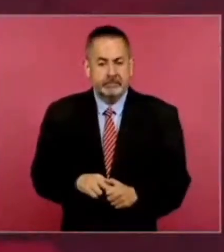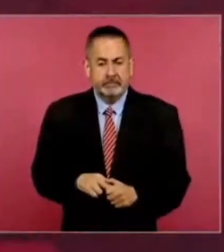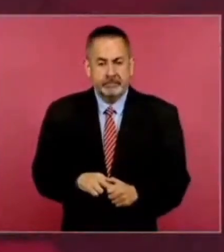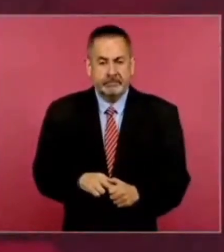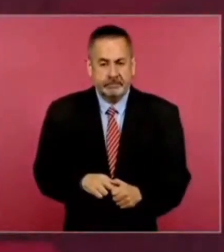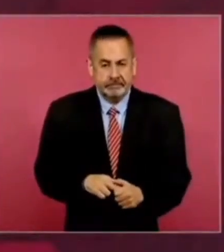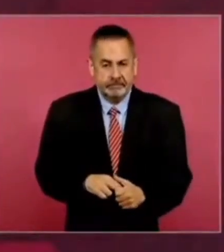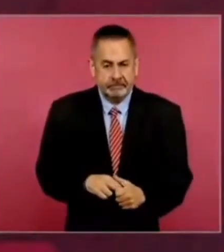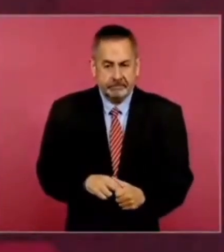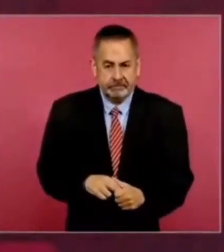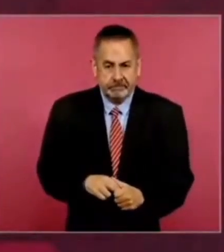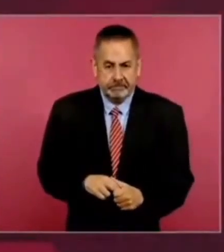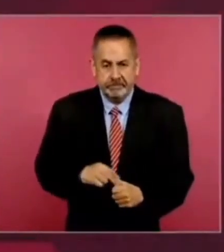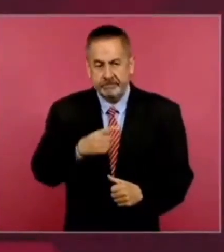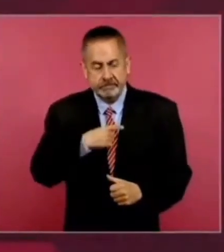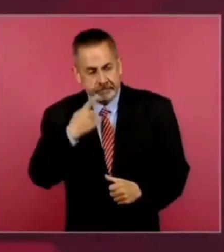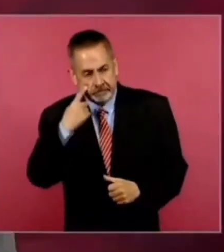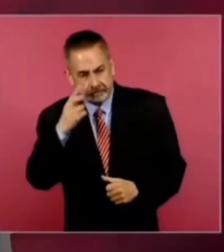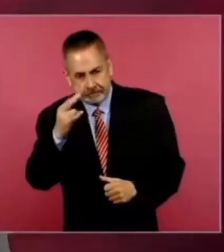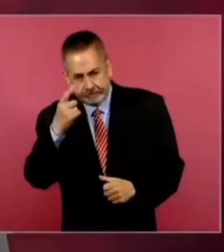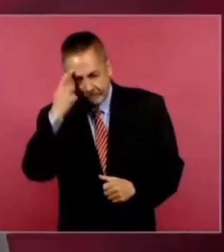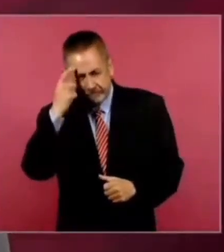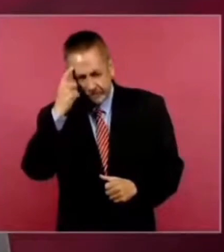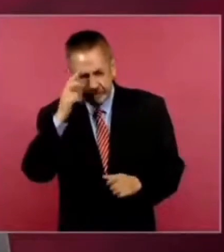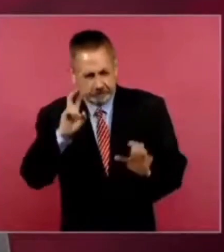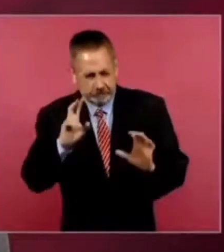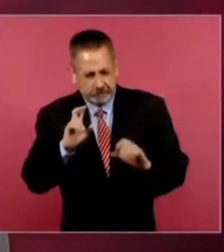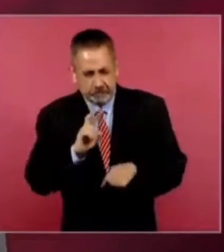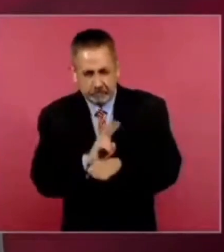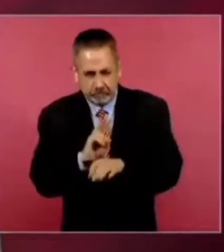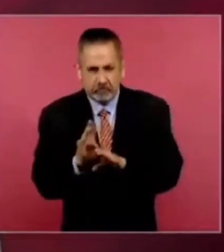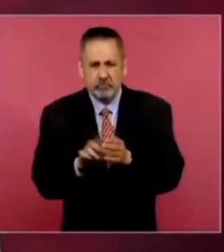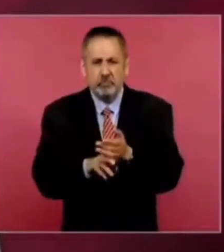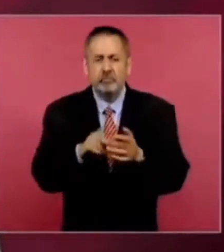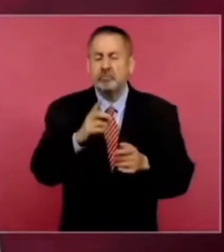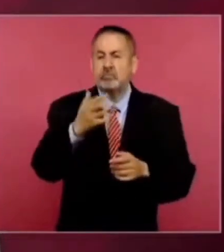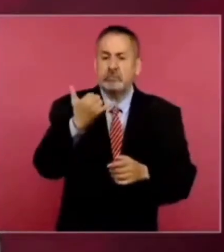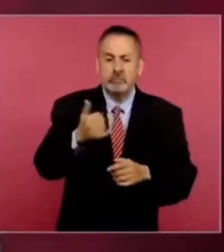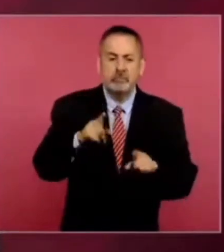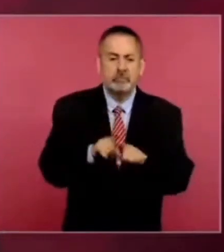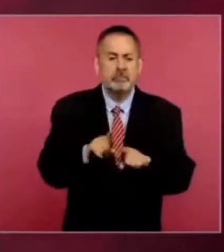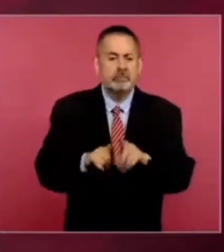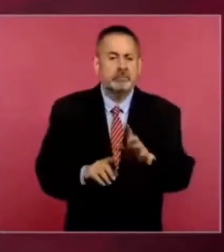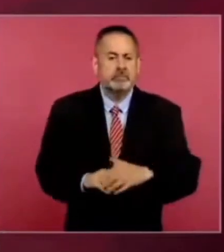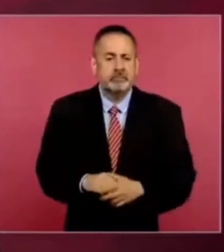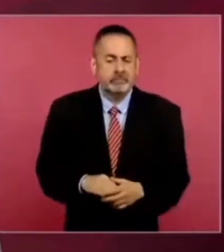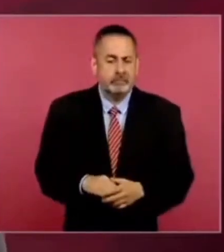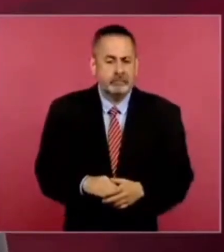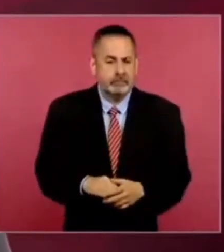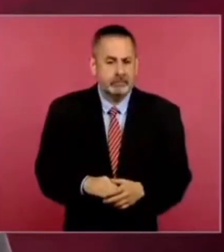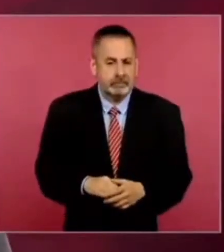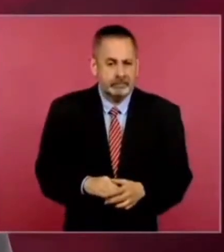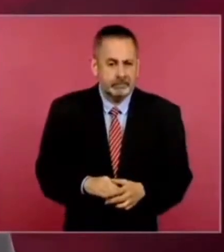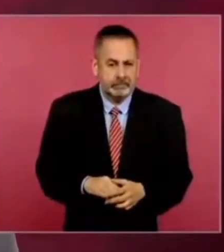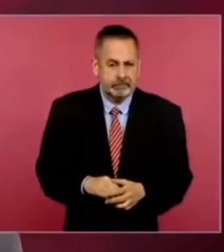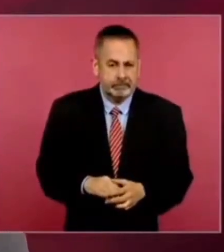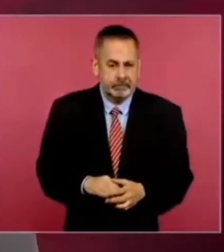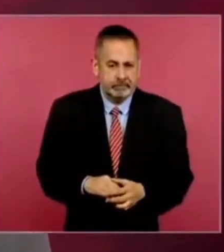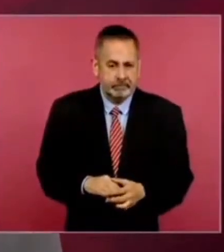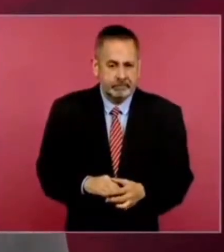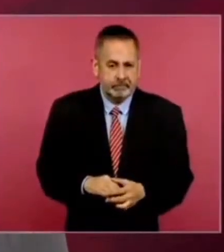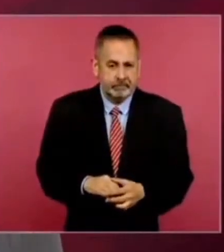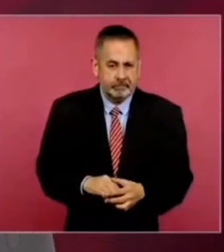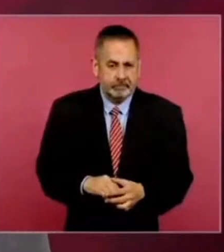hay que tener eso también muy en cuenta y no sorprenderse